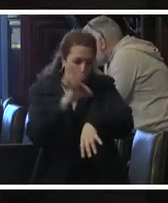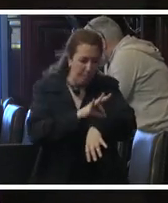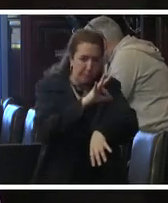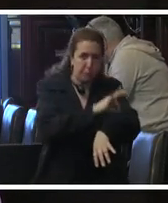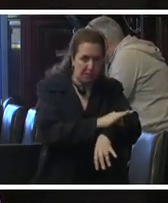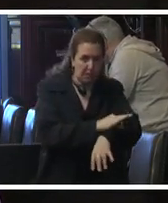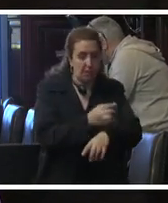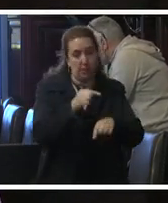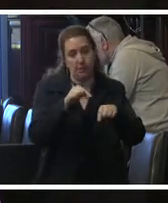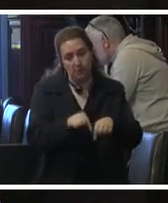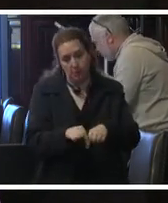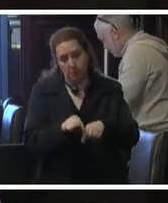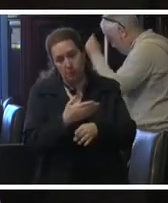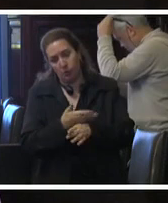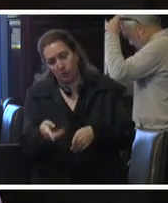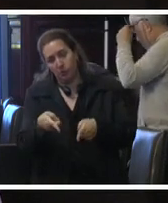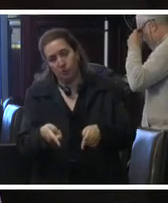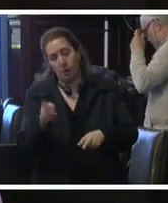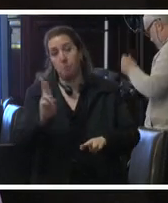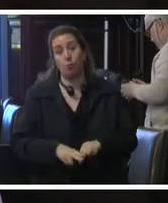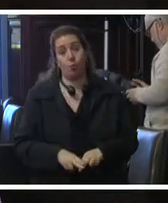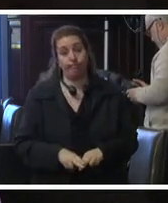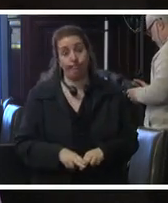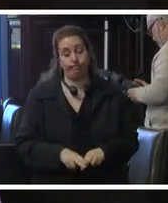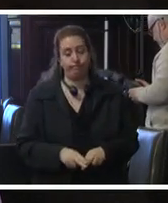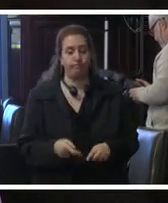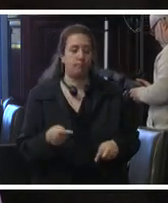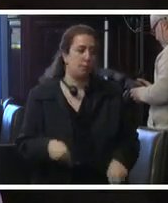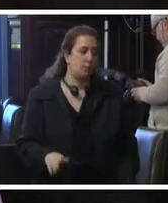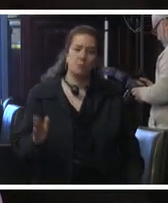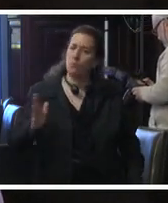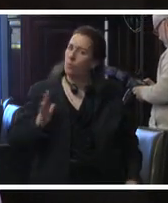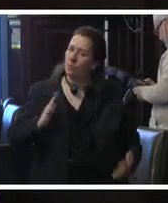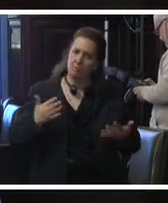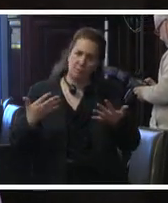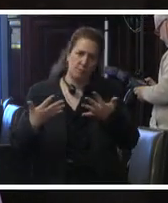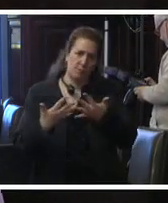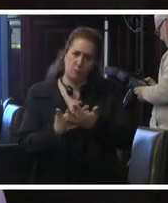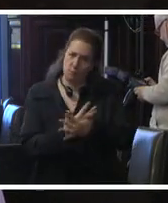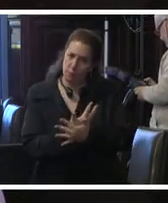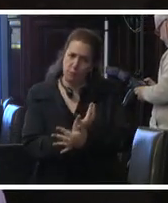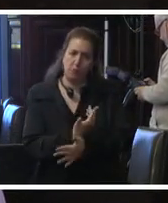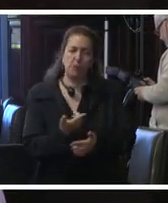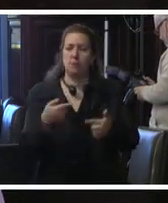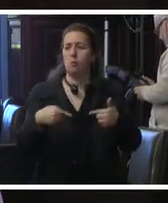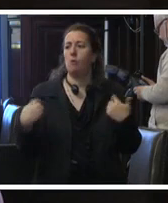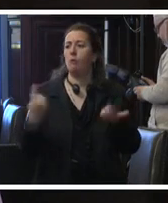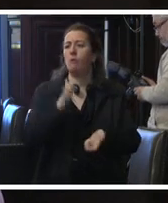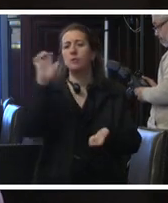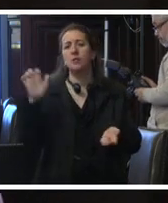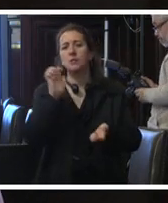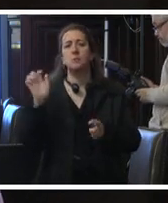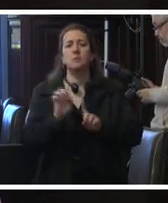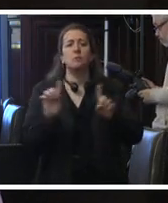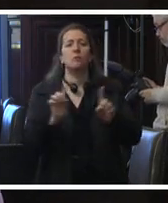esa razón, esa niña se murió. Entonces, las mujeres hemos sido sufridas, ya que estas empresas no